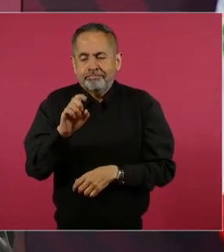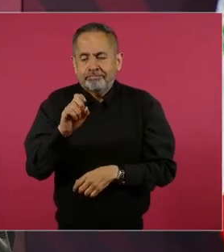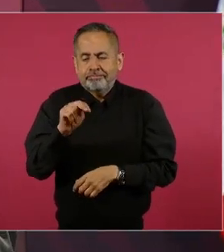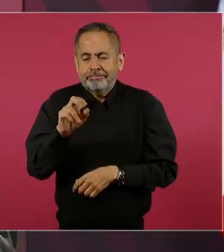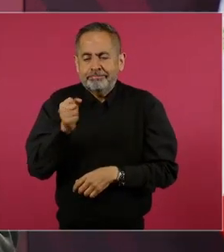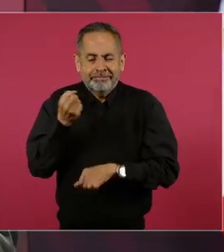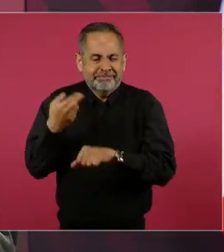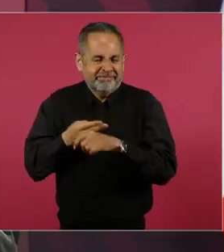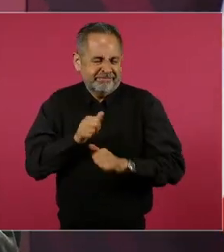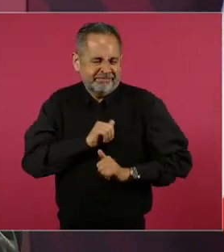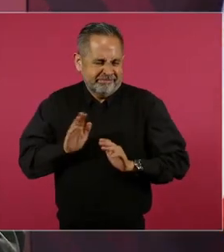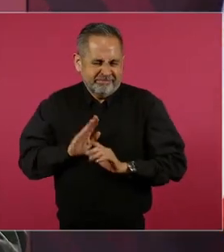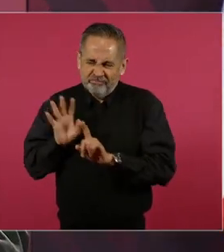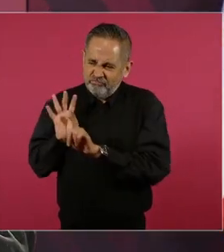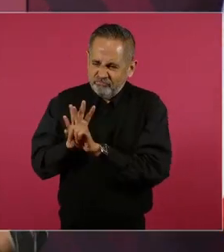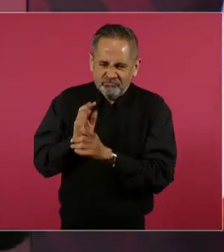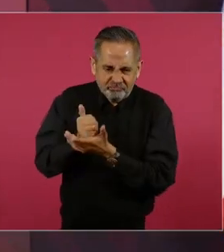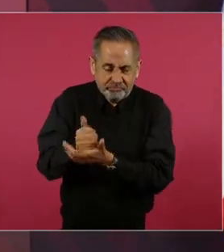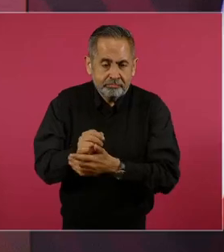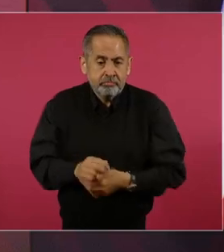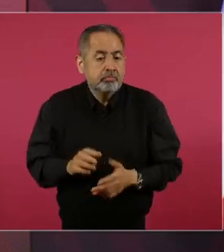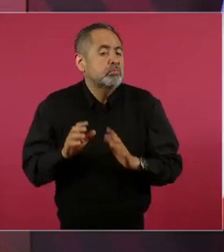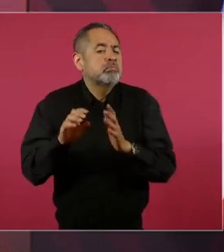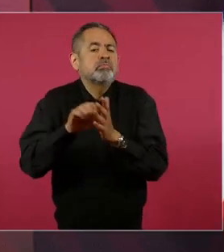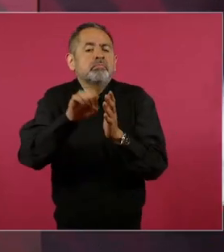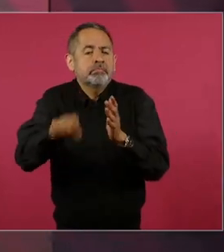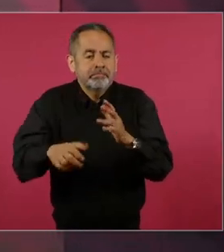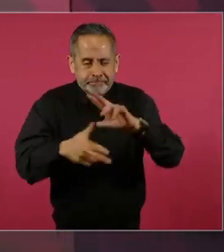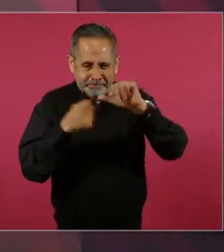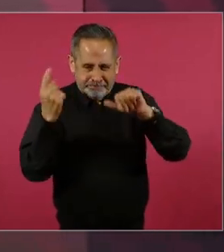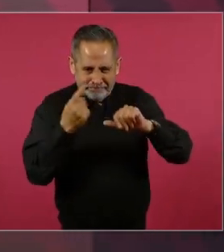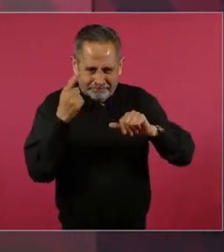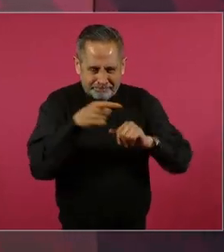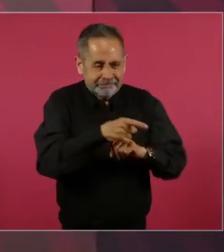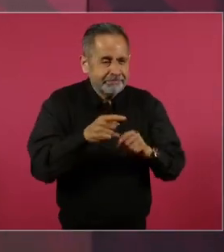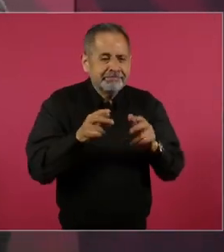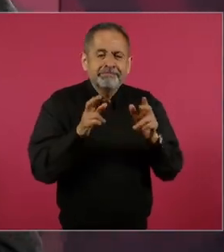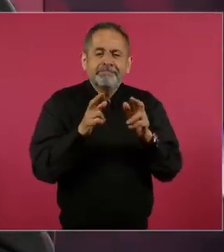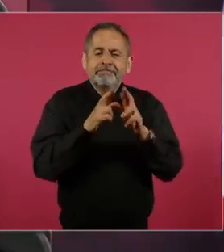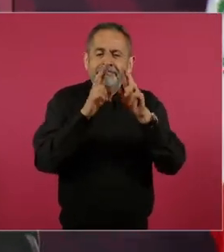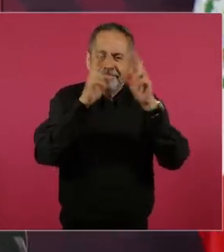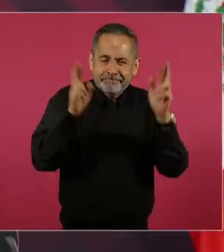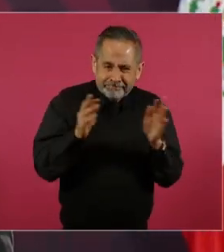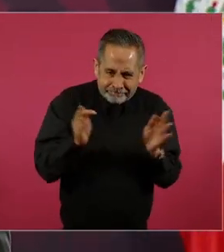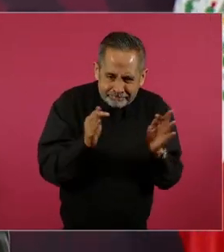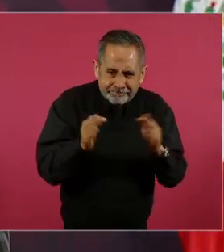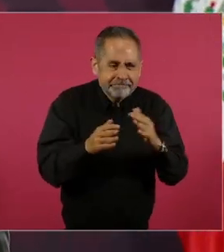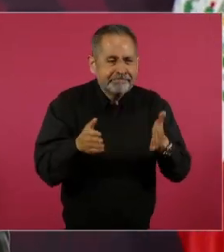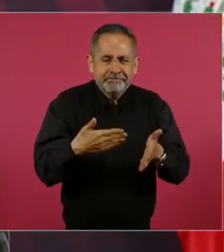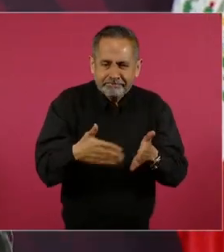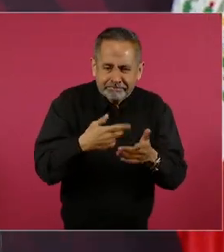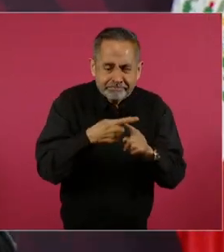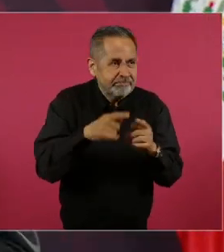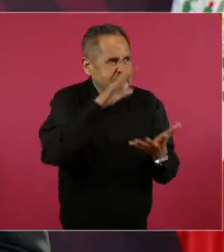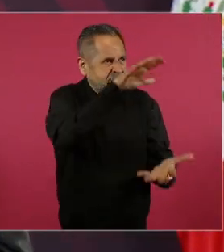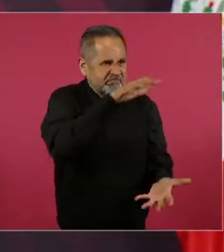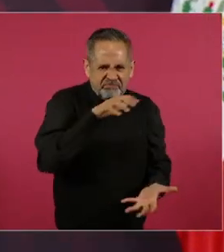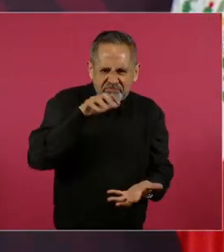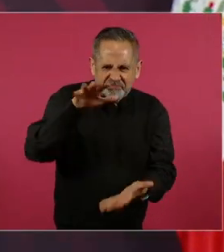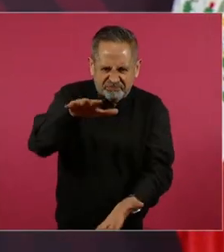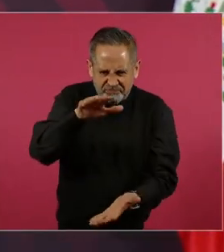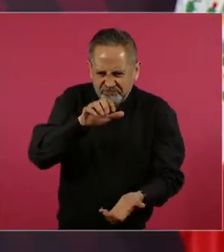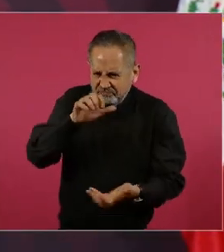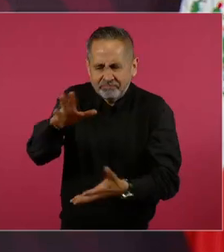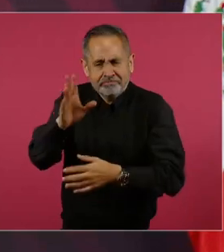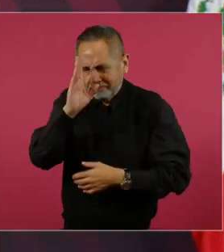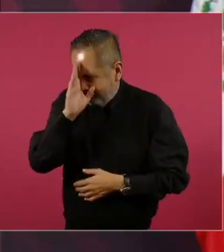Todos los enseres domésticos entregados con la Secretaría de la Defensa. Los refrigeradores, las